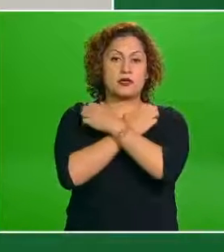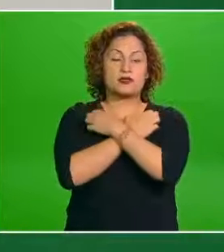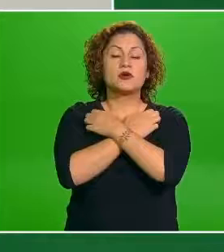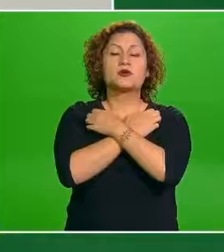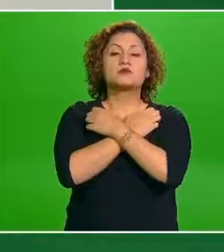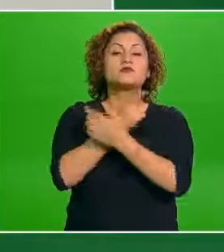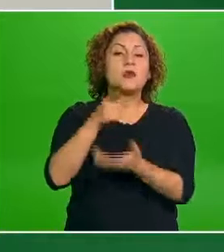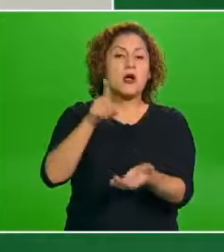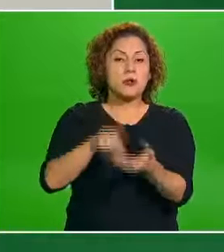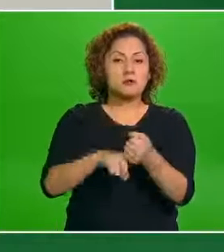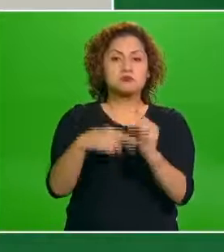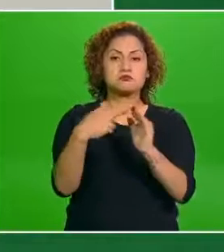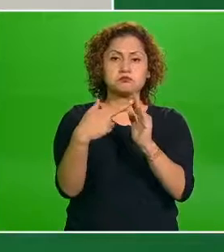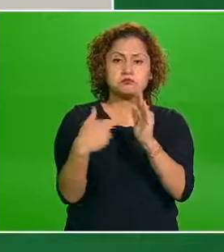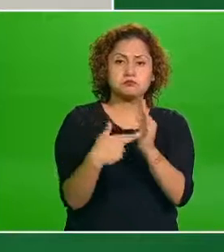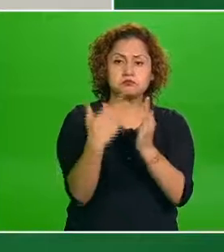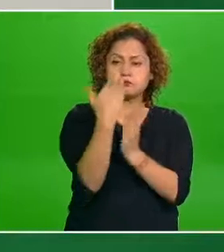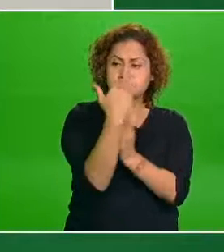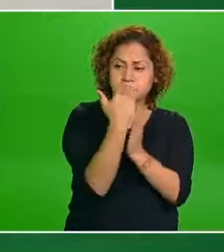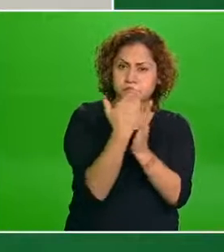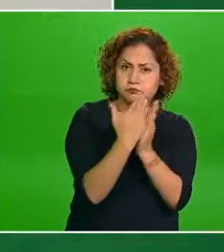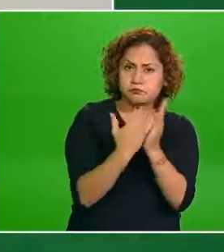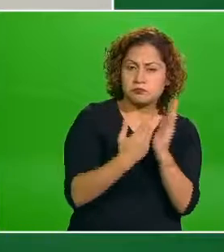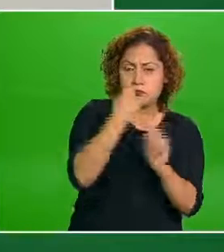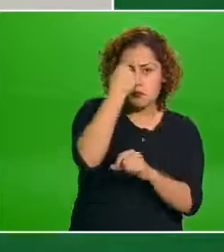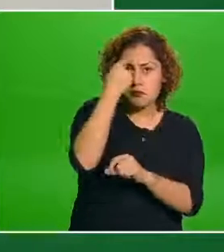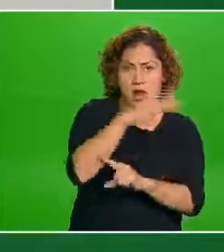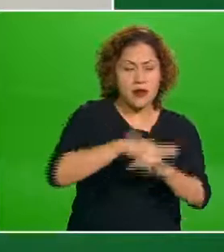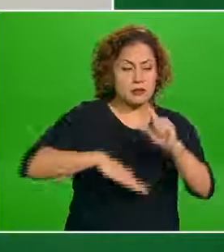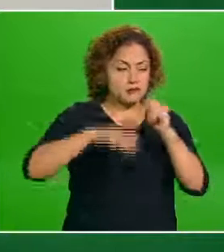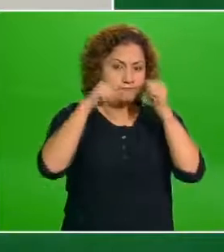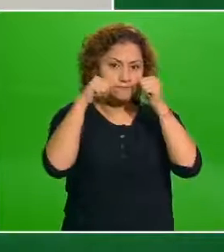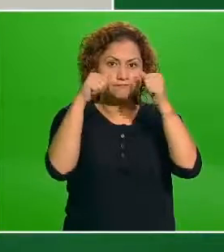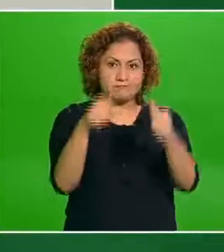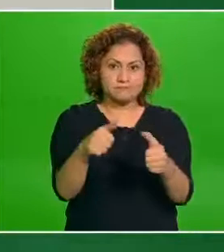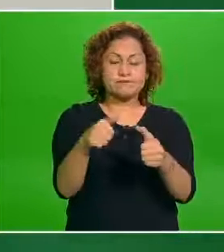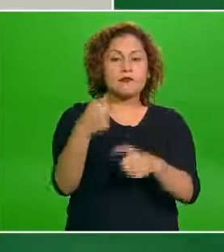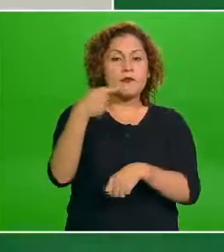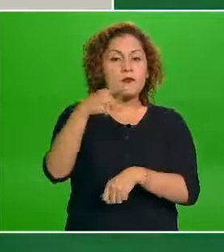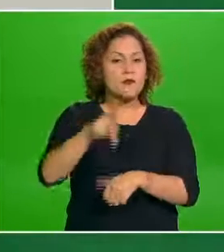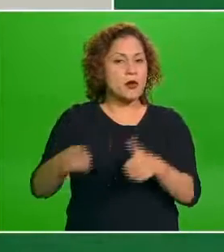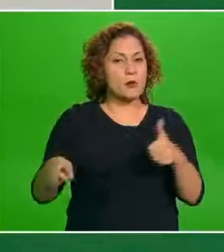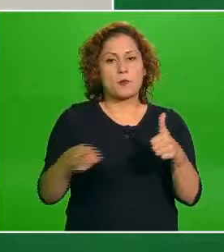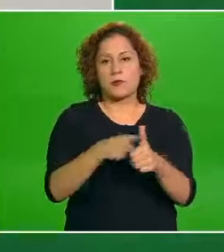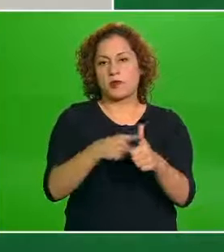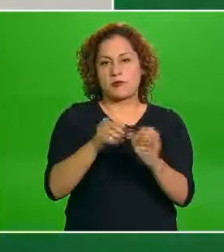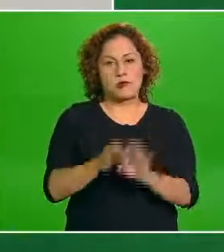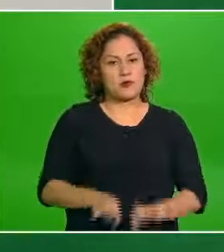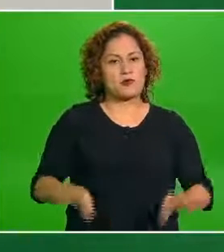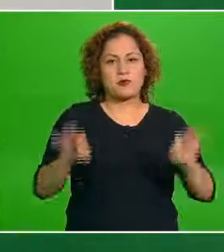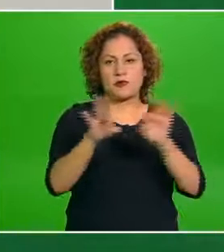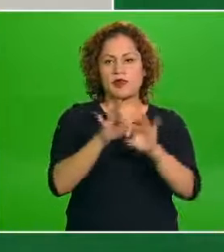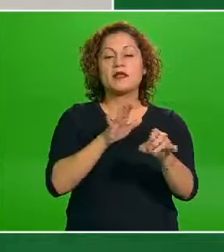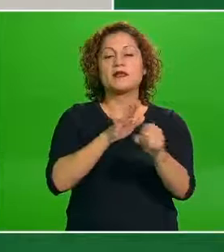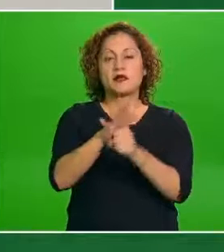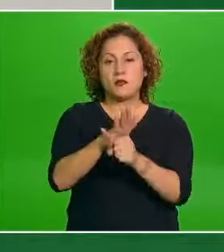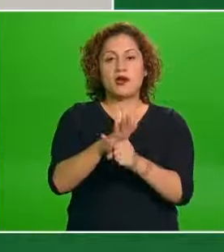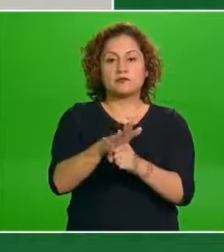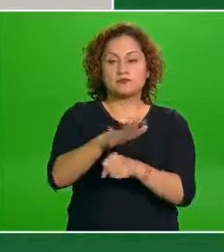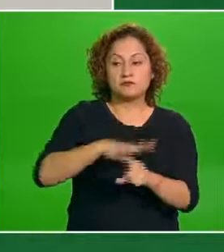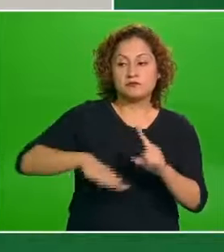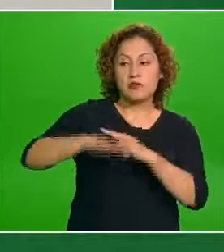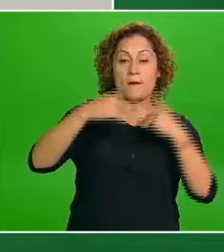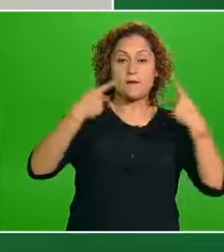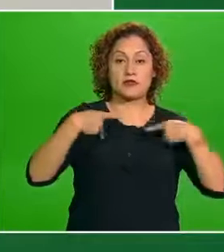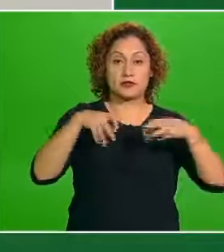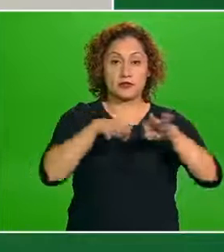serie de elementos que se van a considerar para que esto ocurra, pero uno de ellos y el más importante, pues obviamente es que los trabajadores de